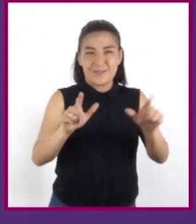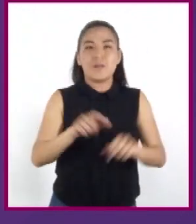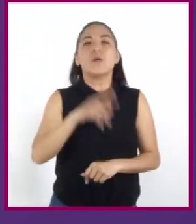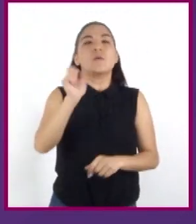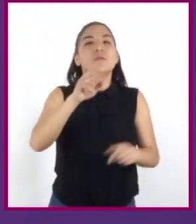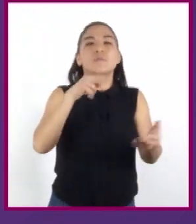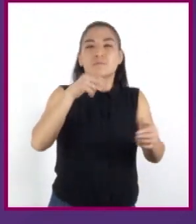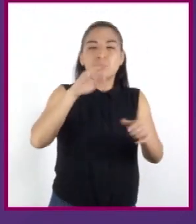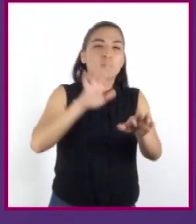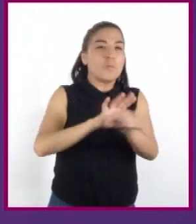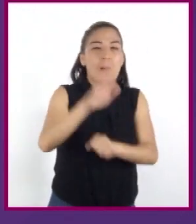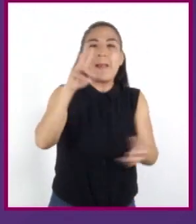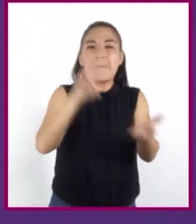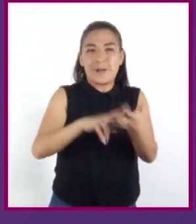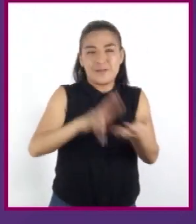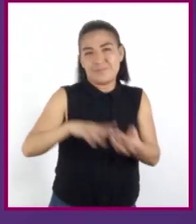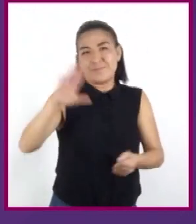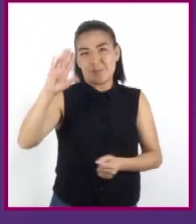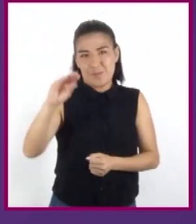absoluto de 90.